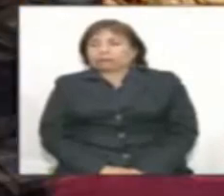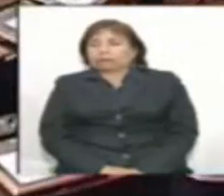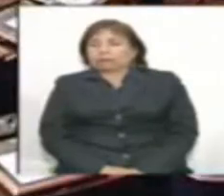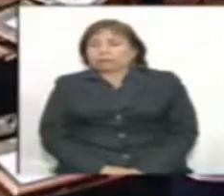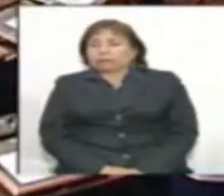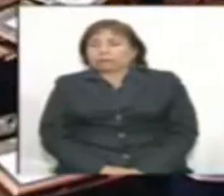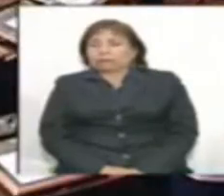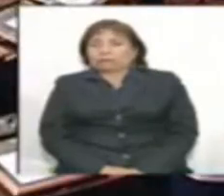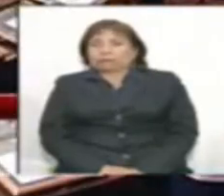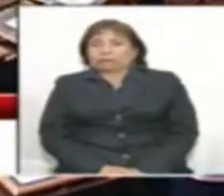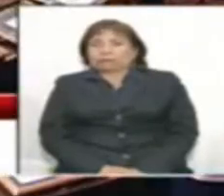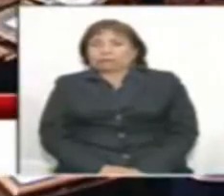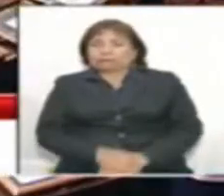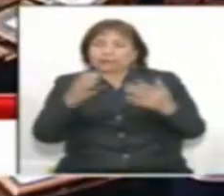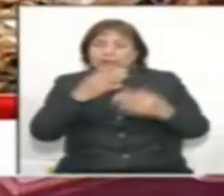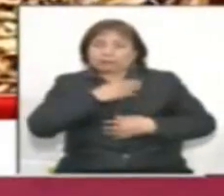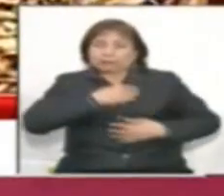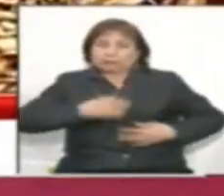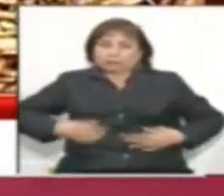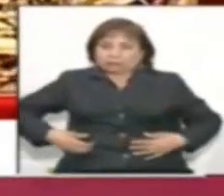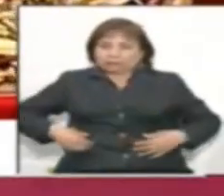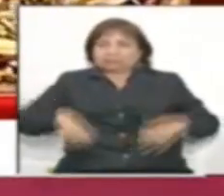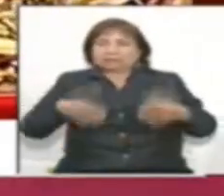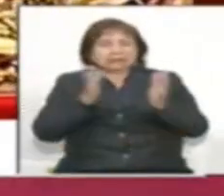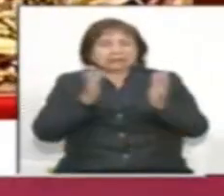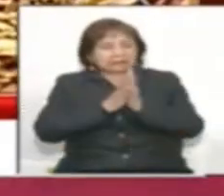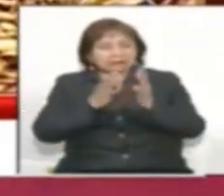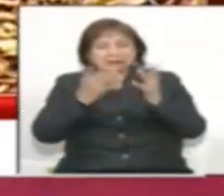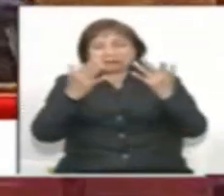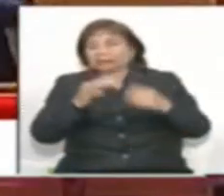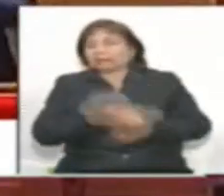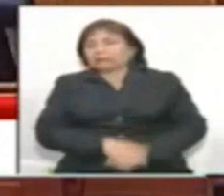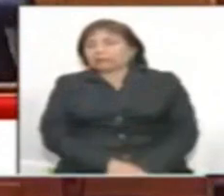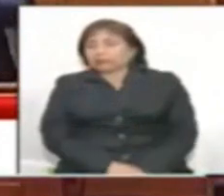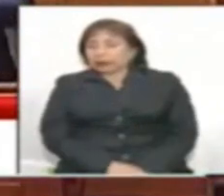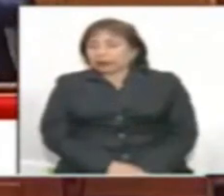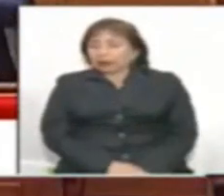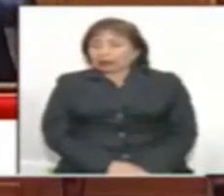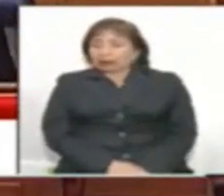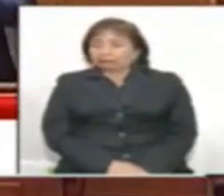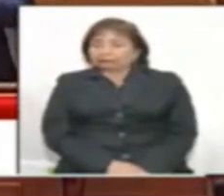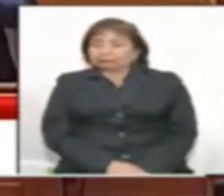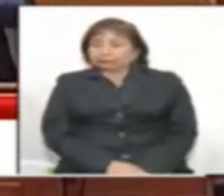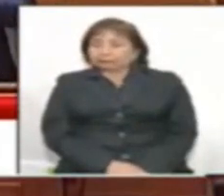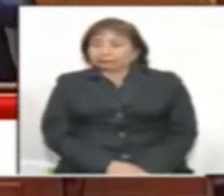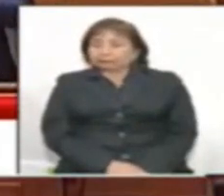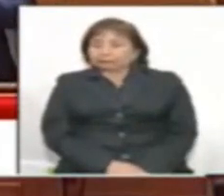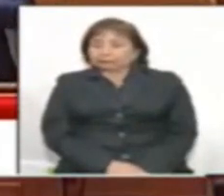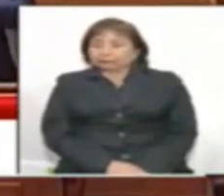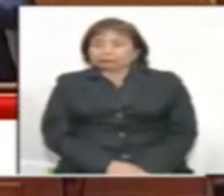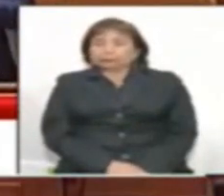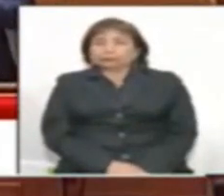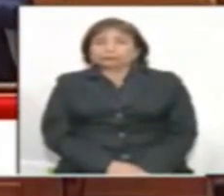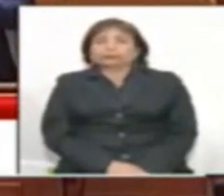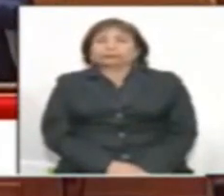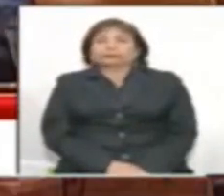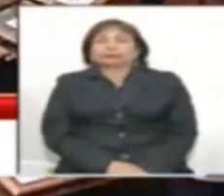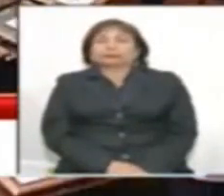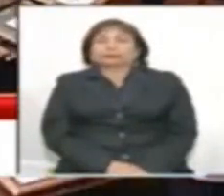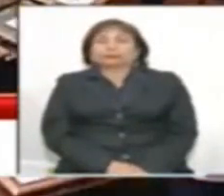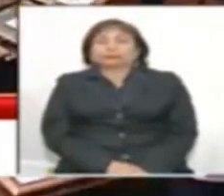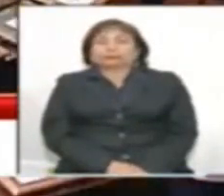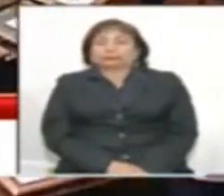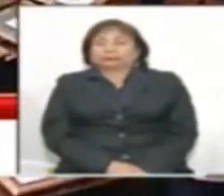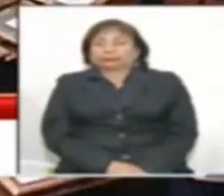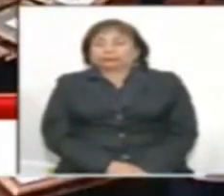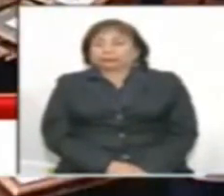decretó Vizcarra en septiembre de 2019. Este nuevo Congreso fue elegido para un periodo que culminará el 28 de julio del